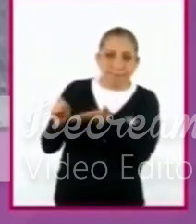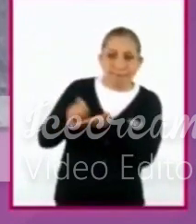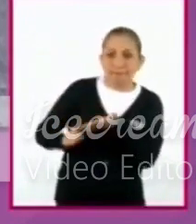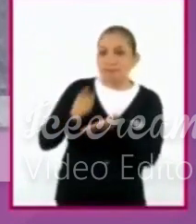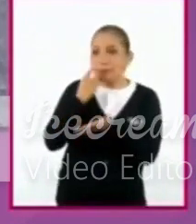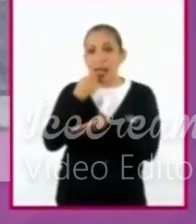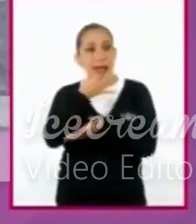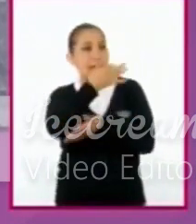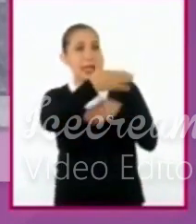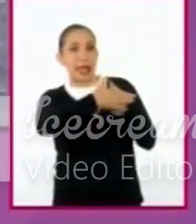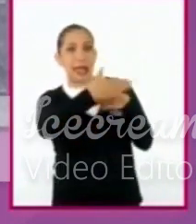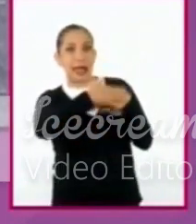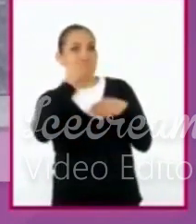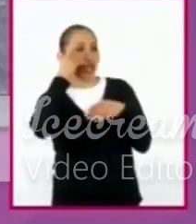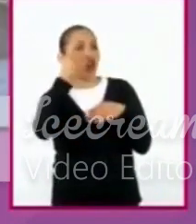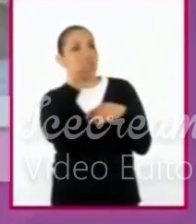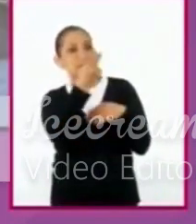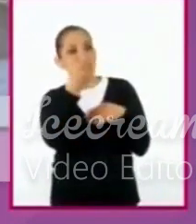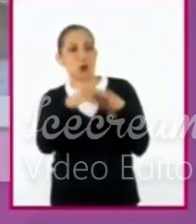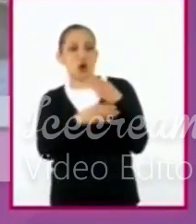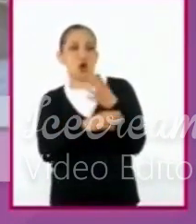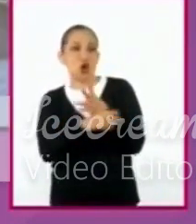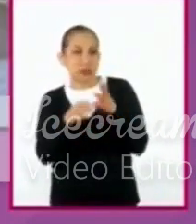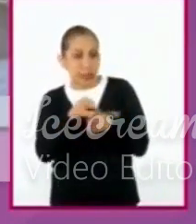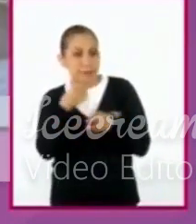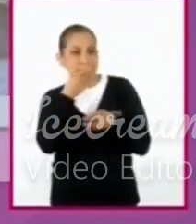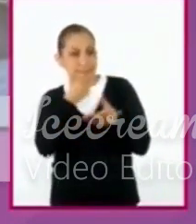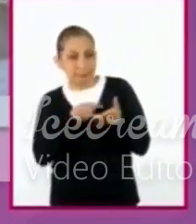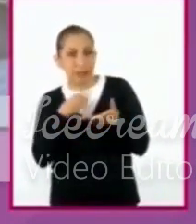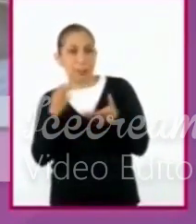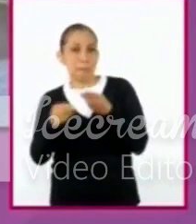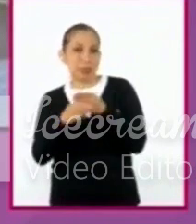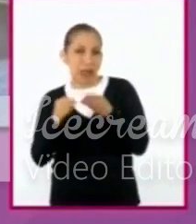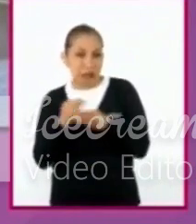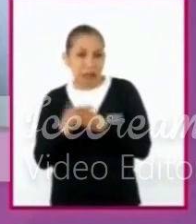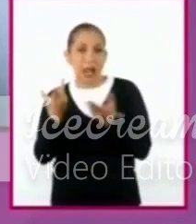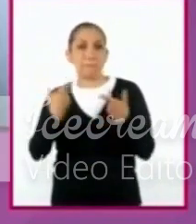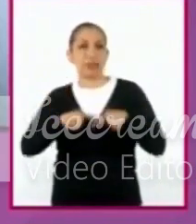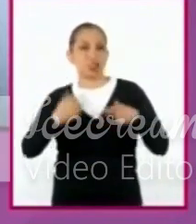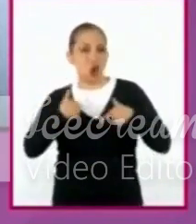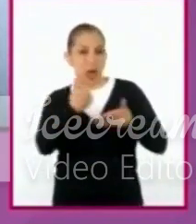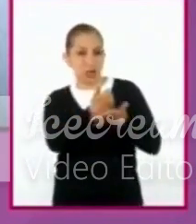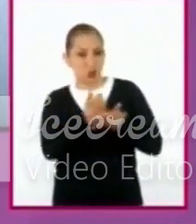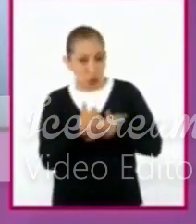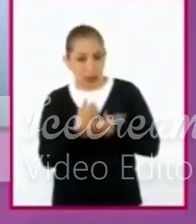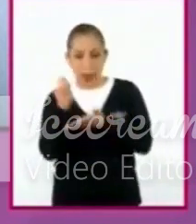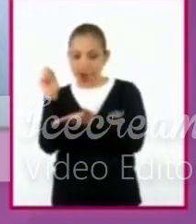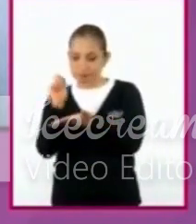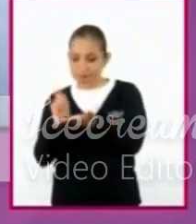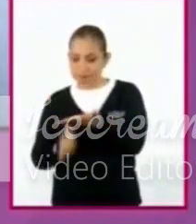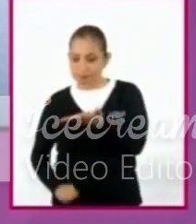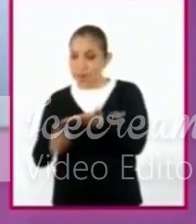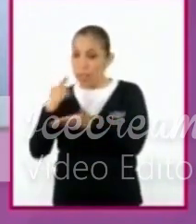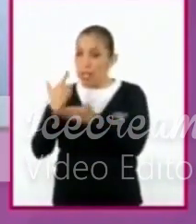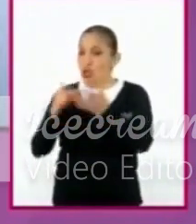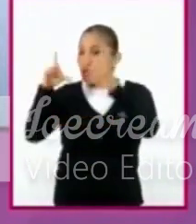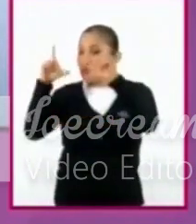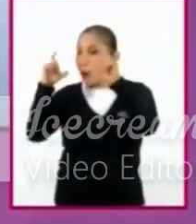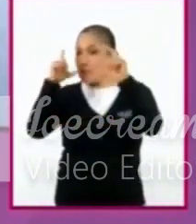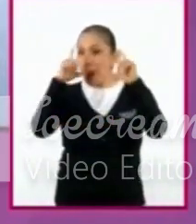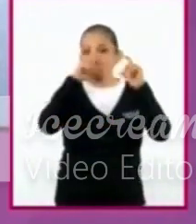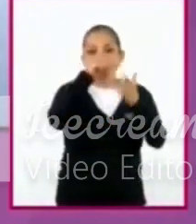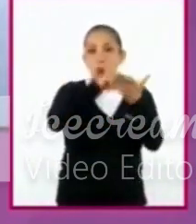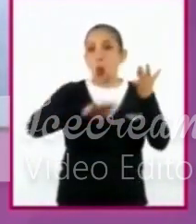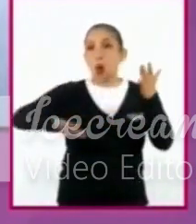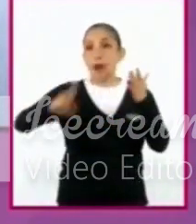decirle al director qué es lo que necesitaba, recursos materiales, recursos humanos. Lo deja escrito, hace un registro fotográfico de la